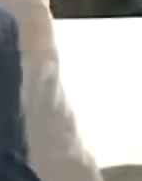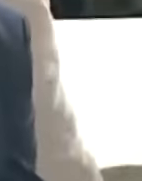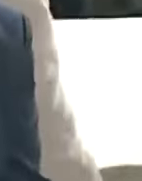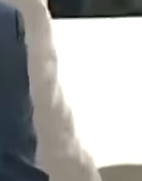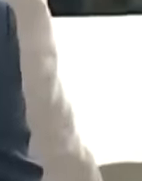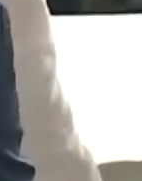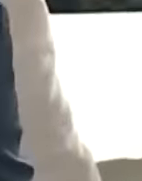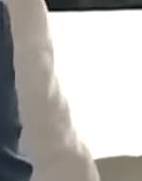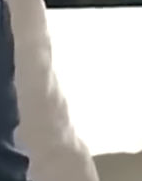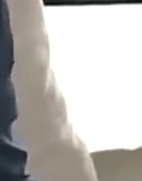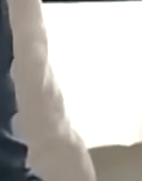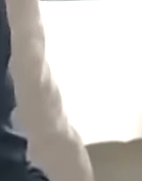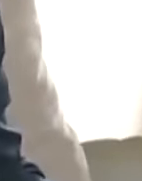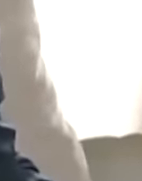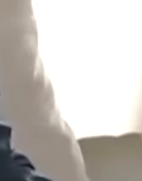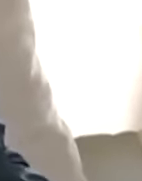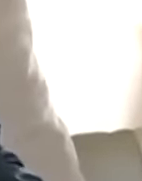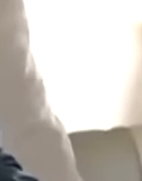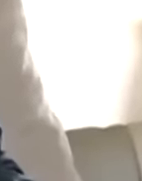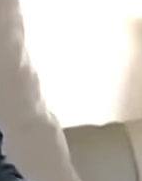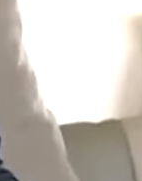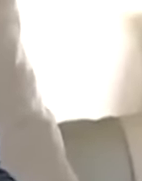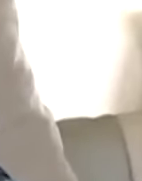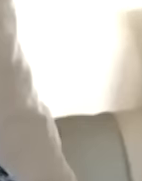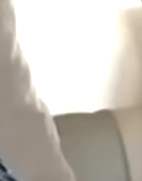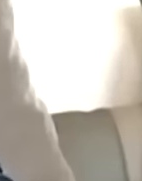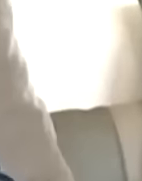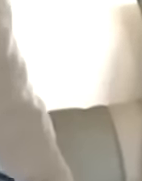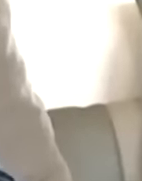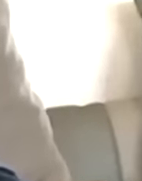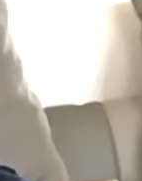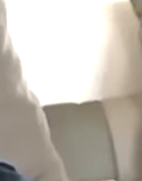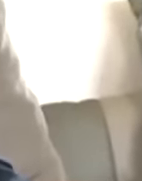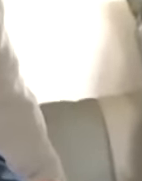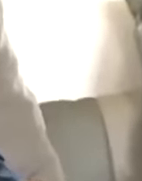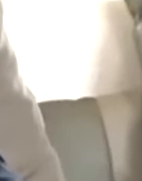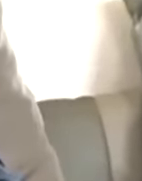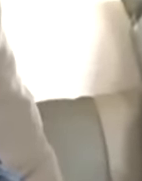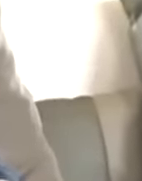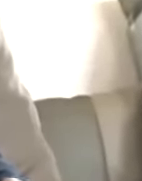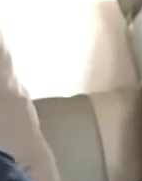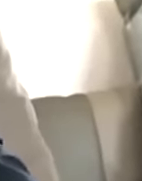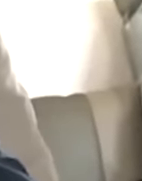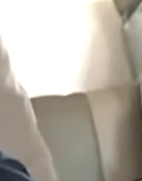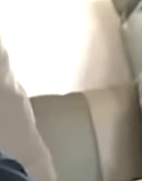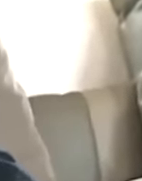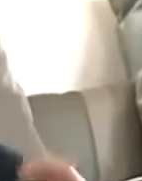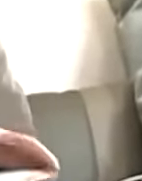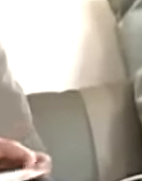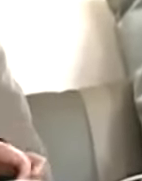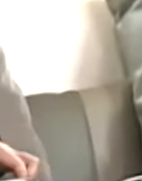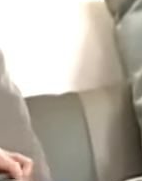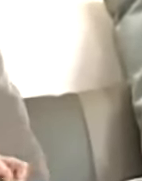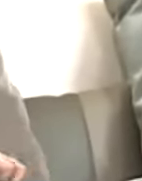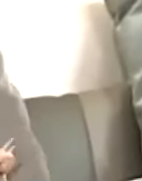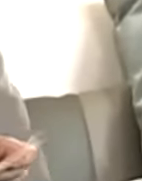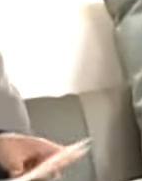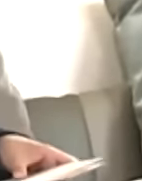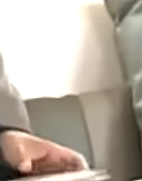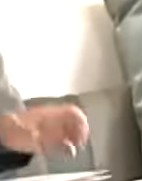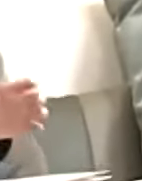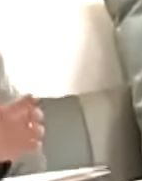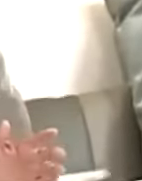si pudiera compartirlas con nuestro pueblo, compañera. Gracias, presidente. No, una información que la licencia general de petróleo y